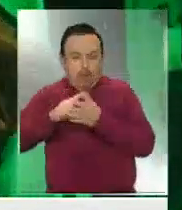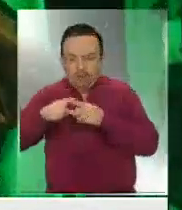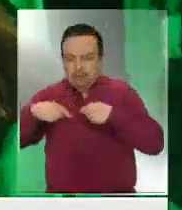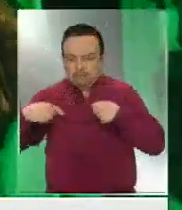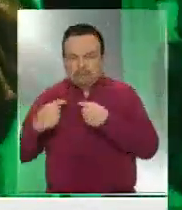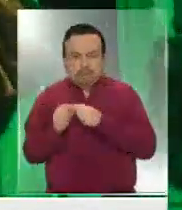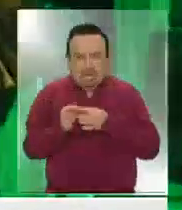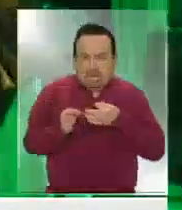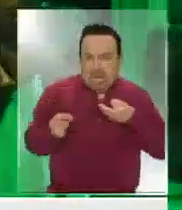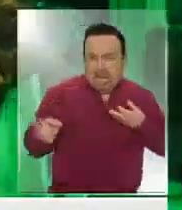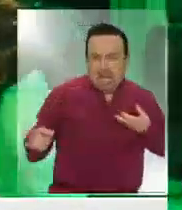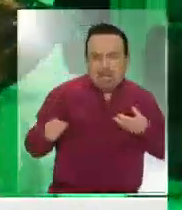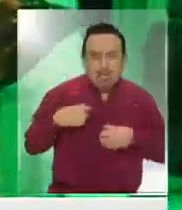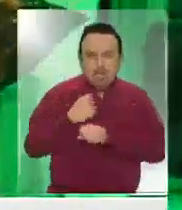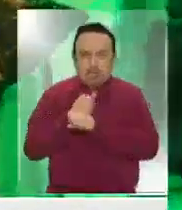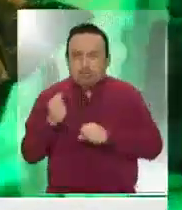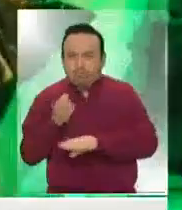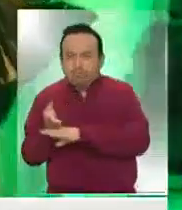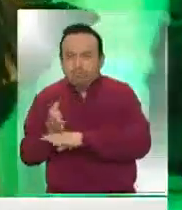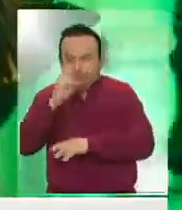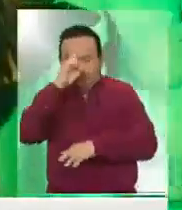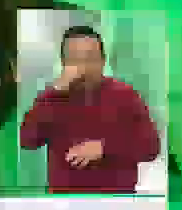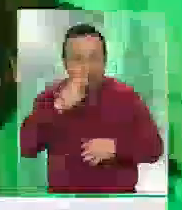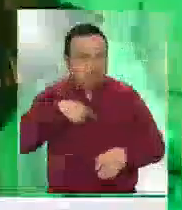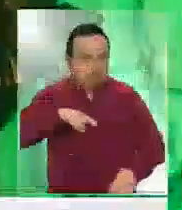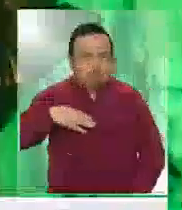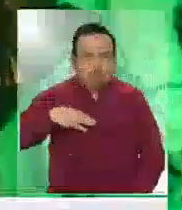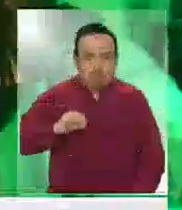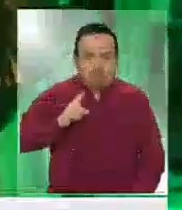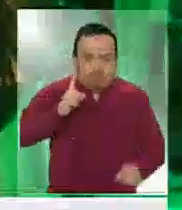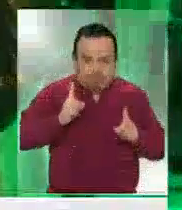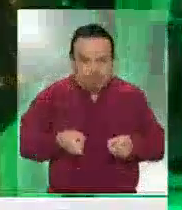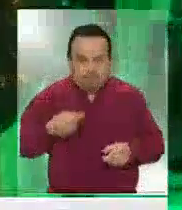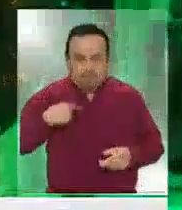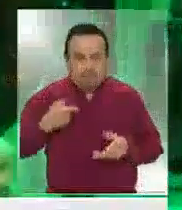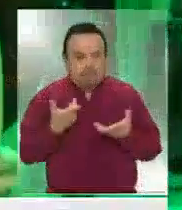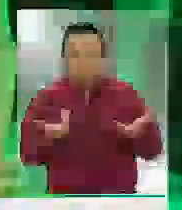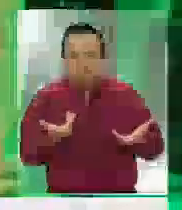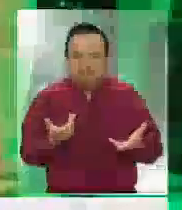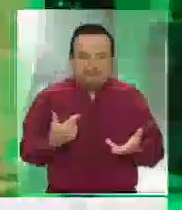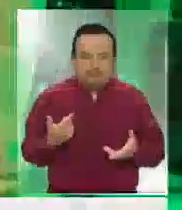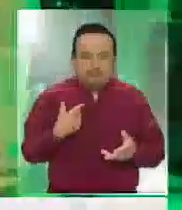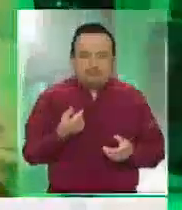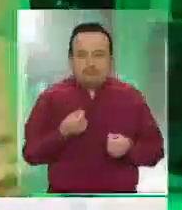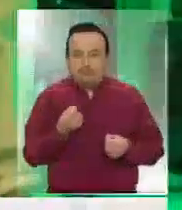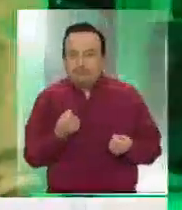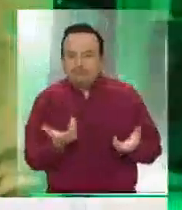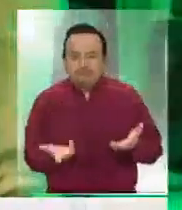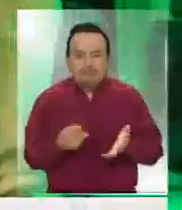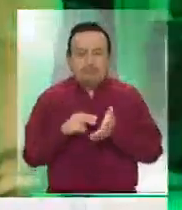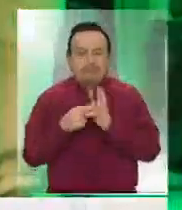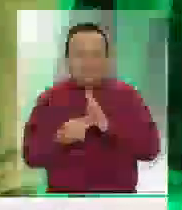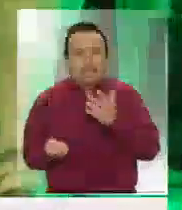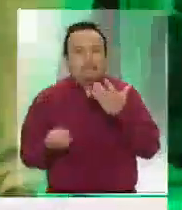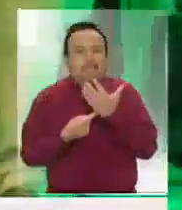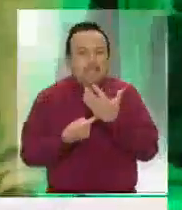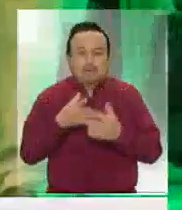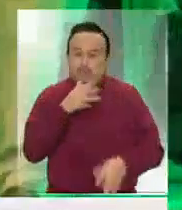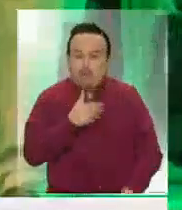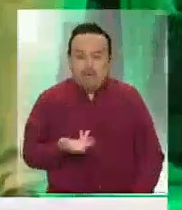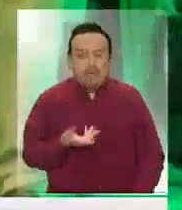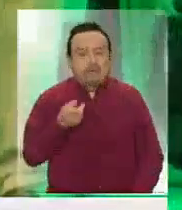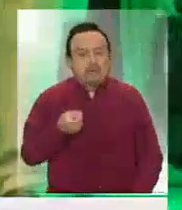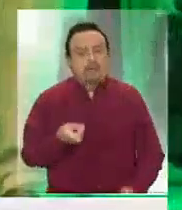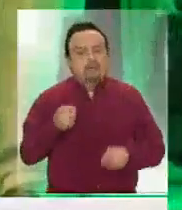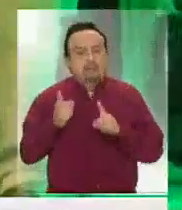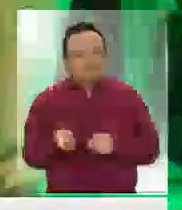o que no puedan acceder a la atención de salud que todos los ciudadanos tienen, debido a que no cuentan con los recursos humanos o técnicos para enfrentar esta